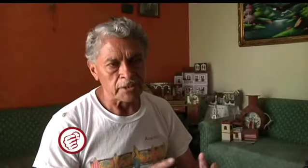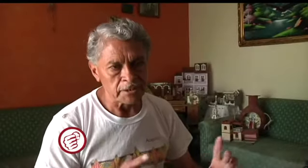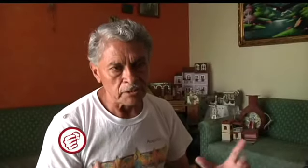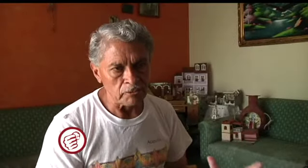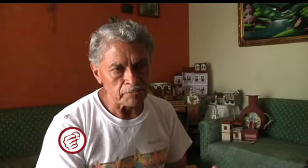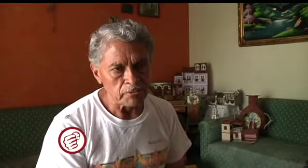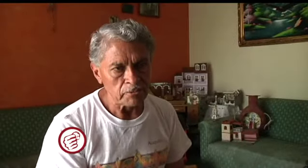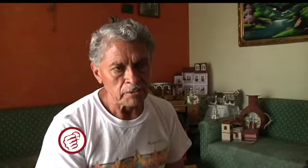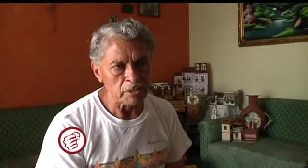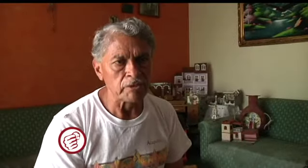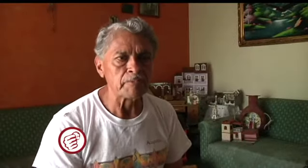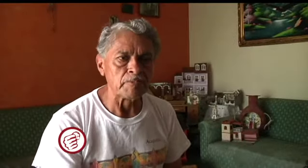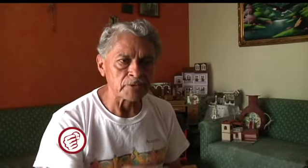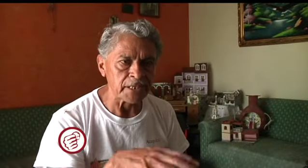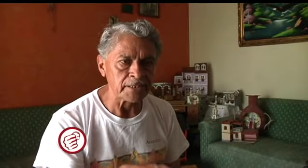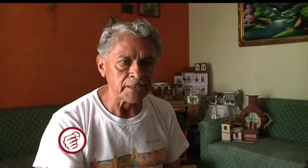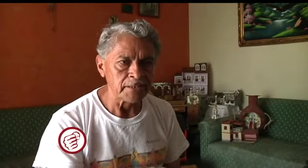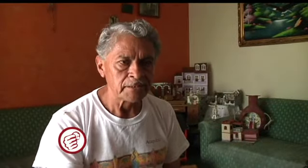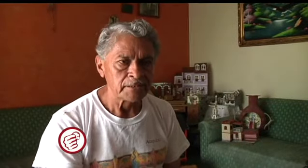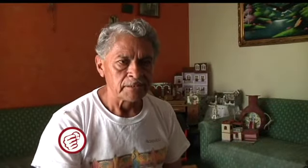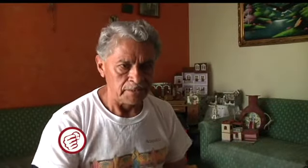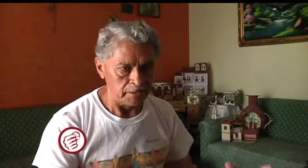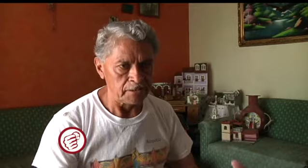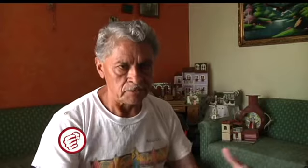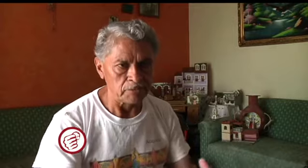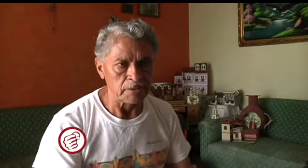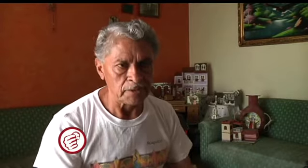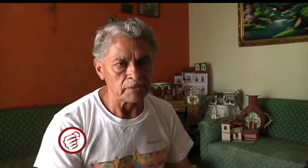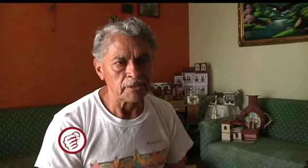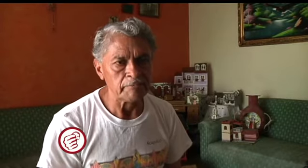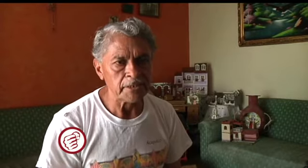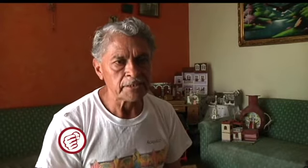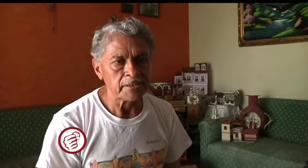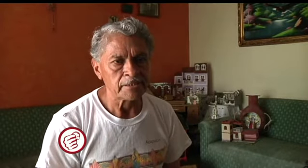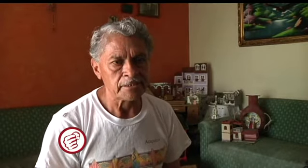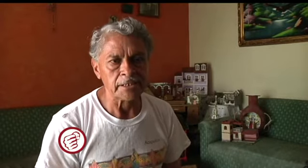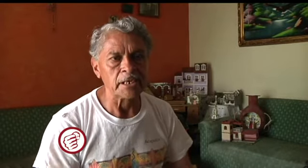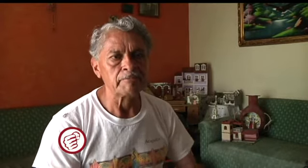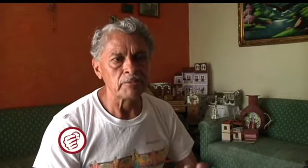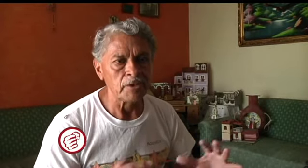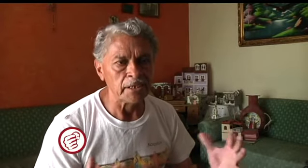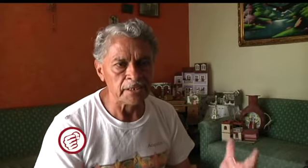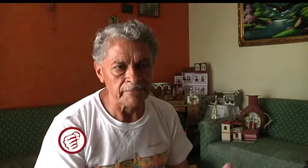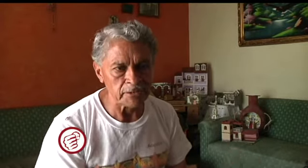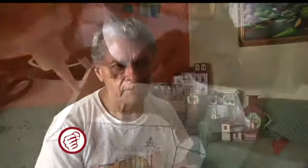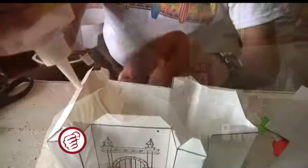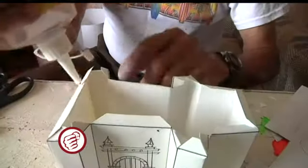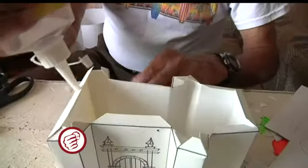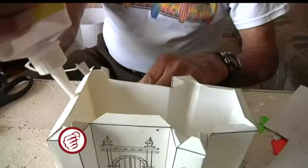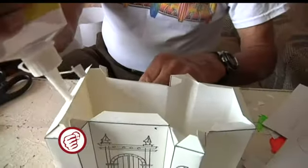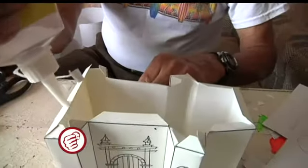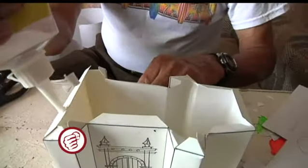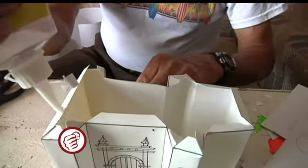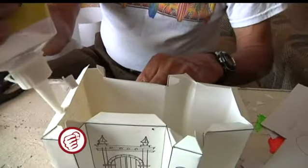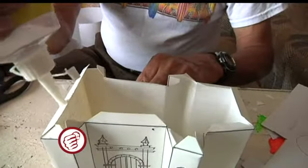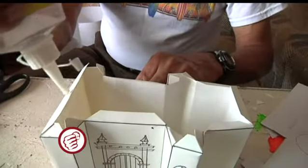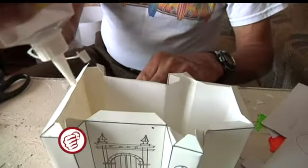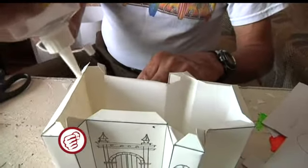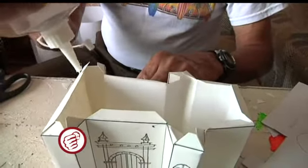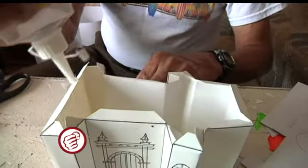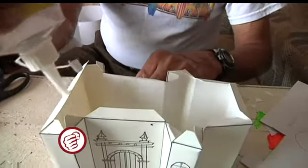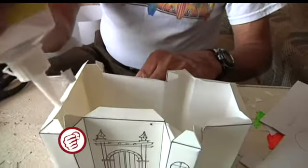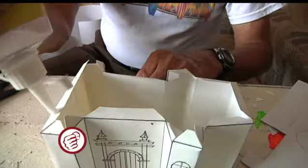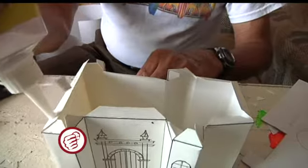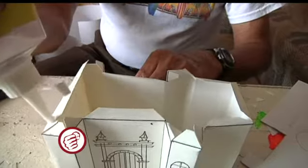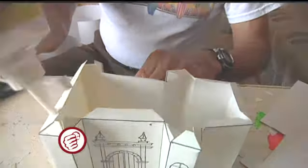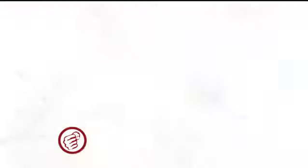Empezamos por hacer el cuerpo portante de toda la pieza, que sería el edificio. Se pega toda la tira